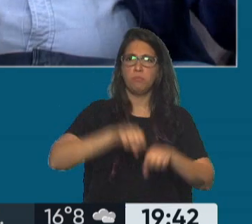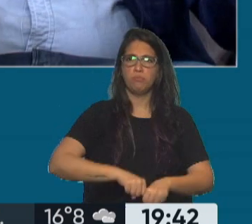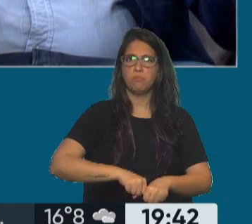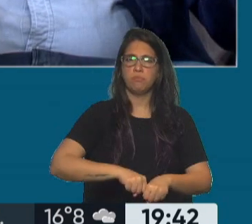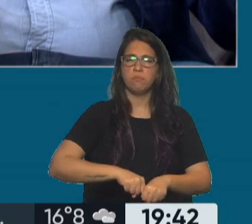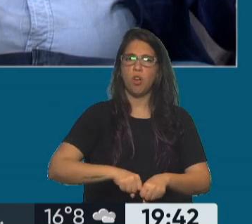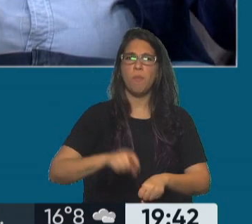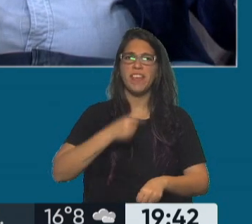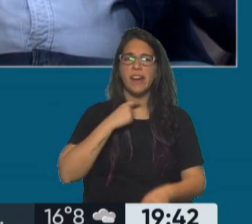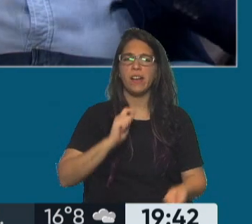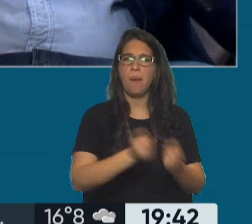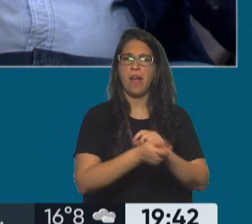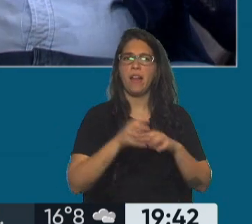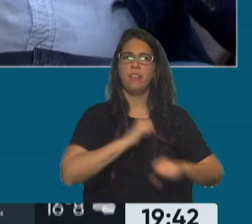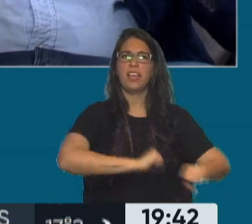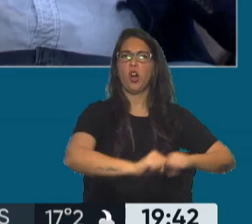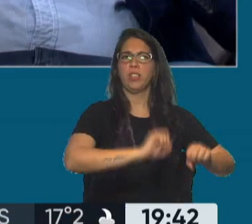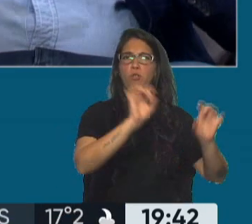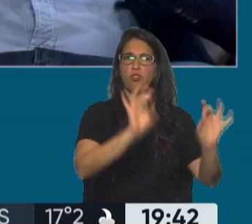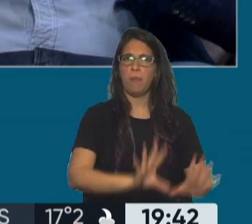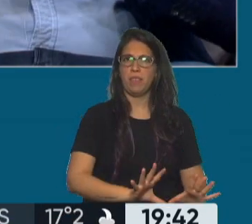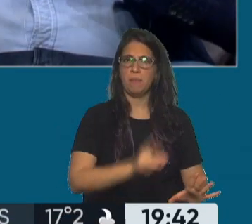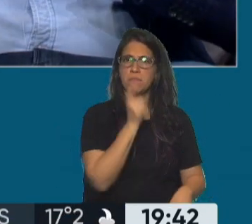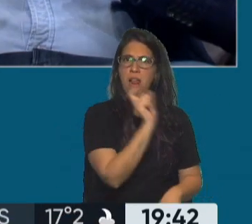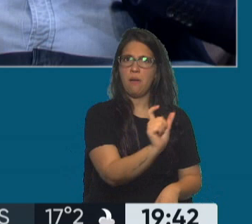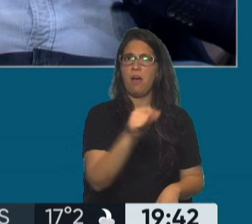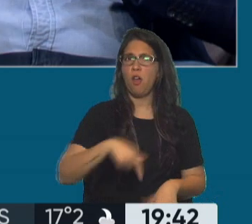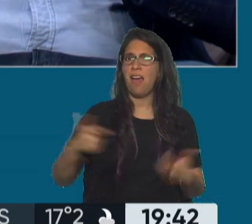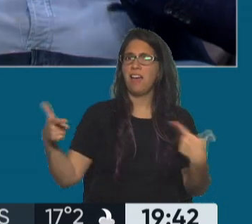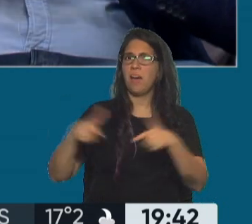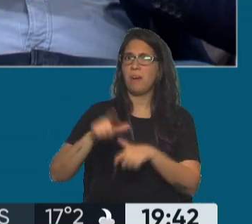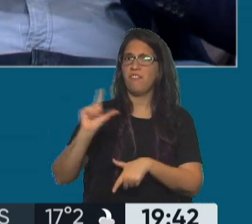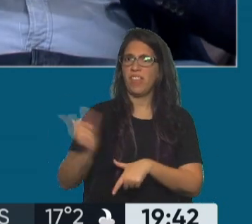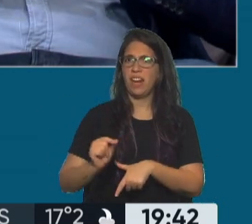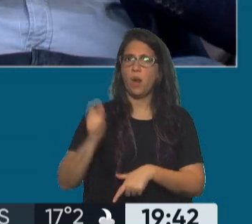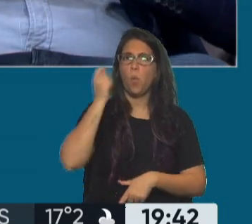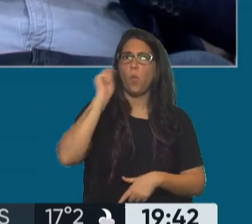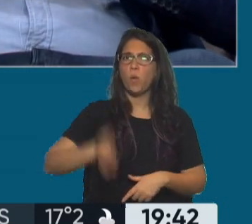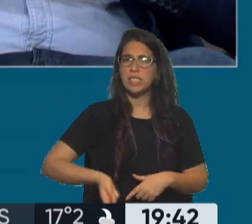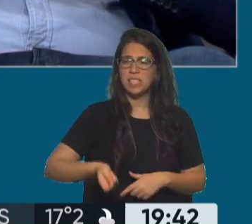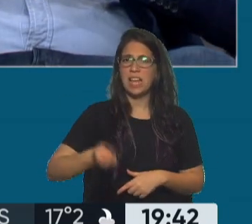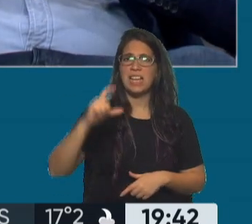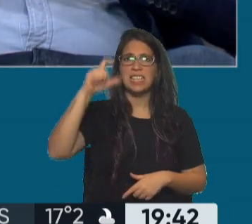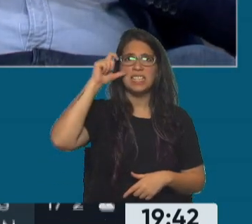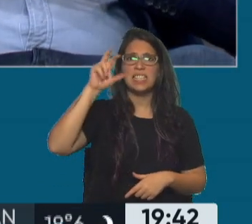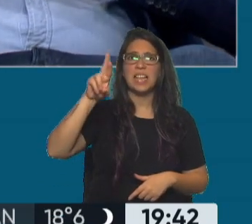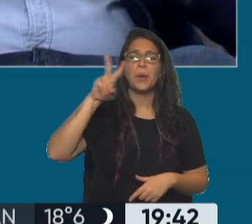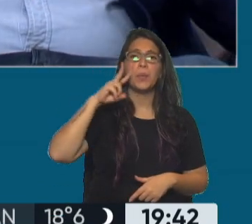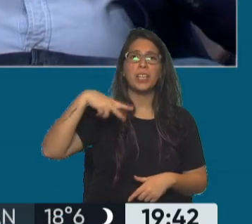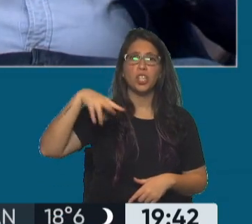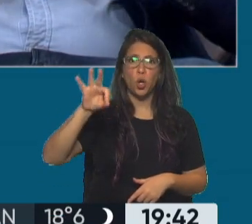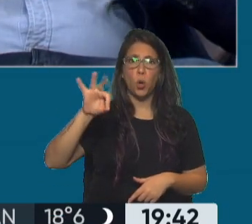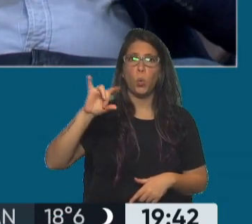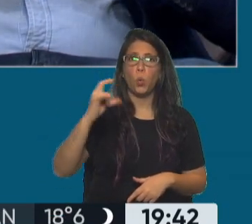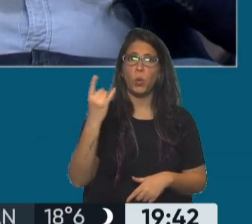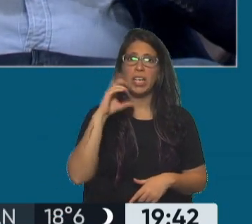terrorismo, ¿no? Ya la propia Cámara Federal, la propia jueza Servini de Cubría, marca que